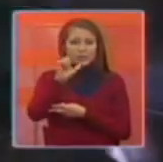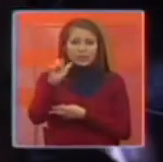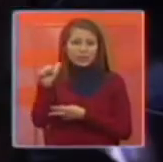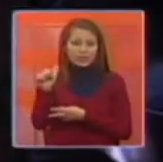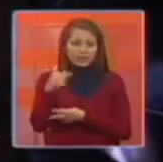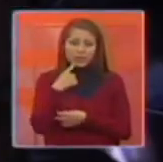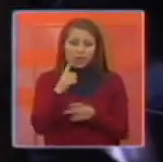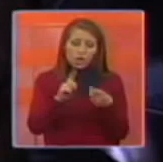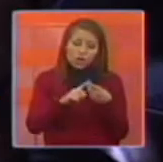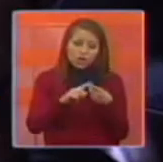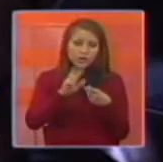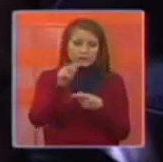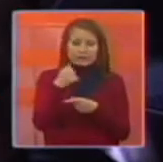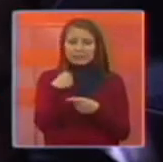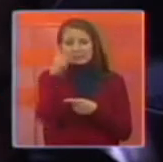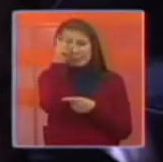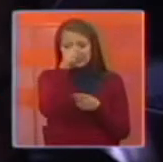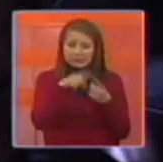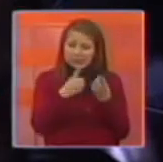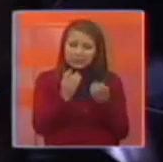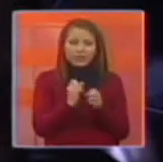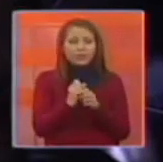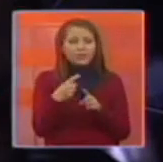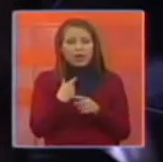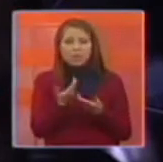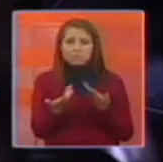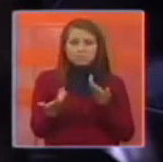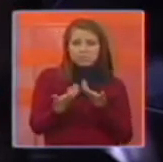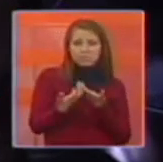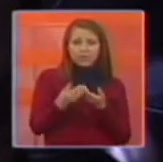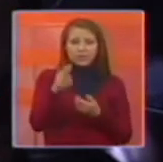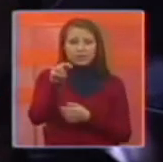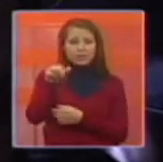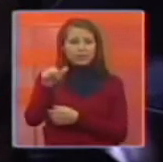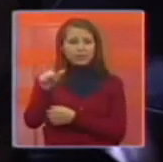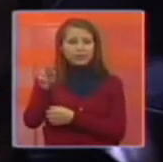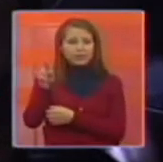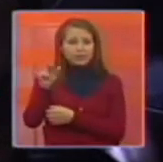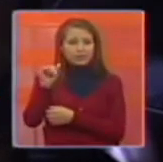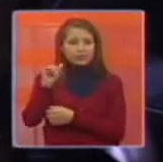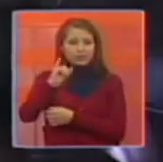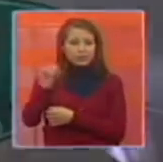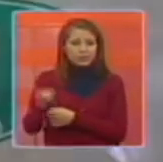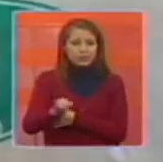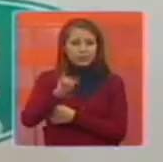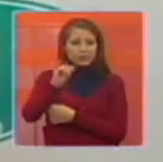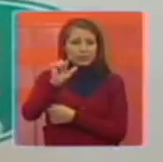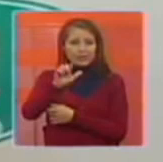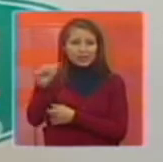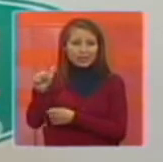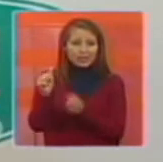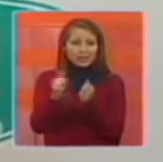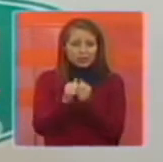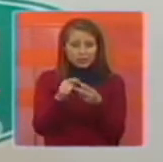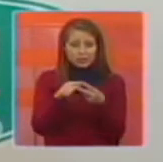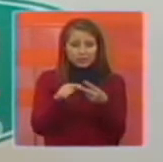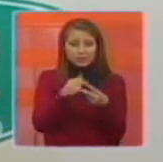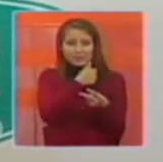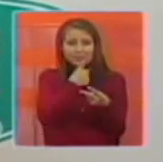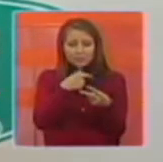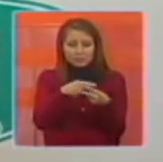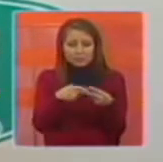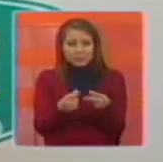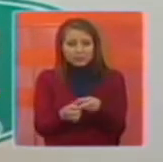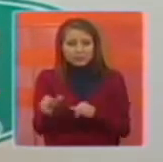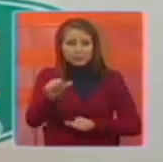jora no se consigue tan fácil. Sí me gusta la combinación de la naranjilla con la cerveza. Pero ojo,